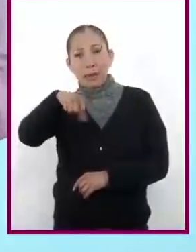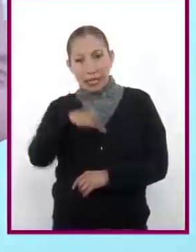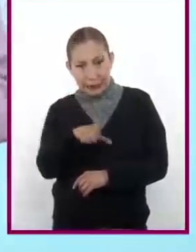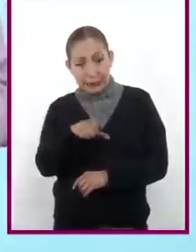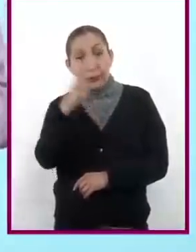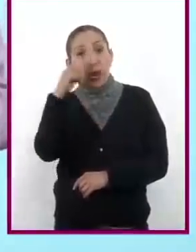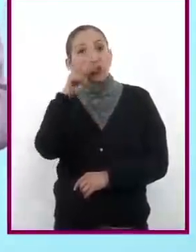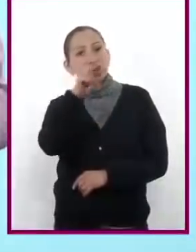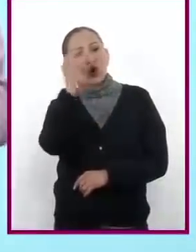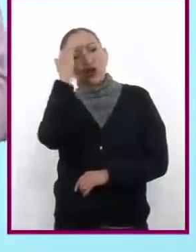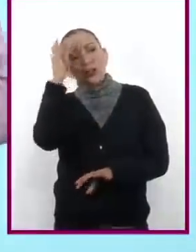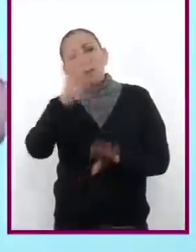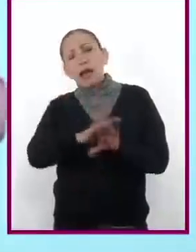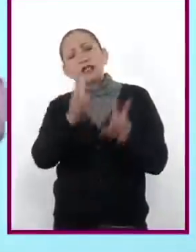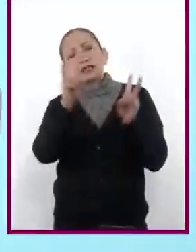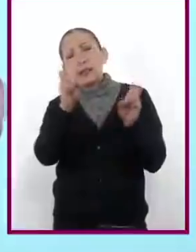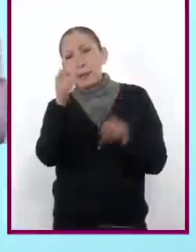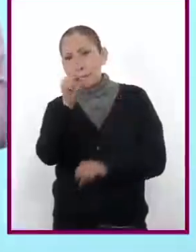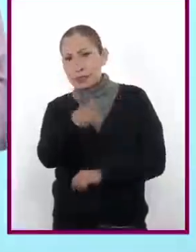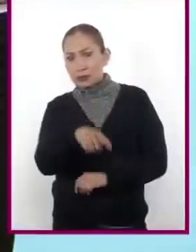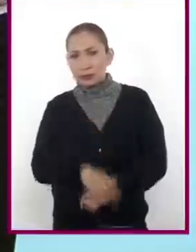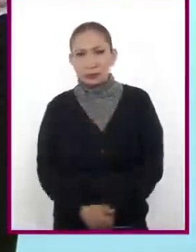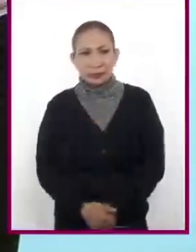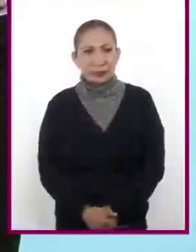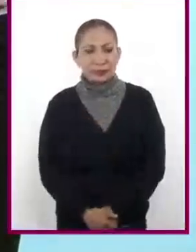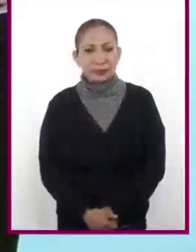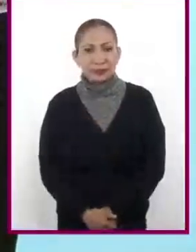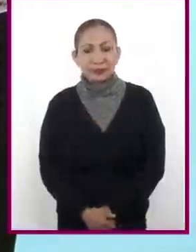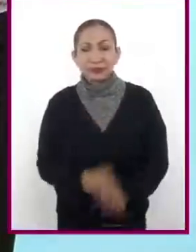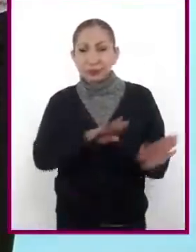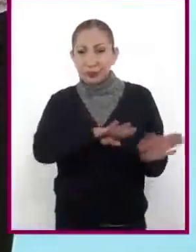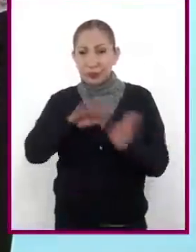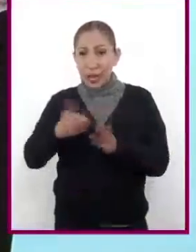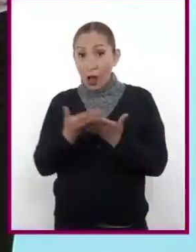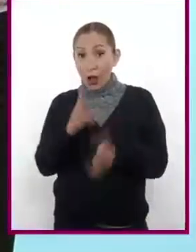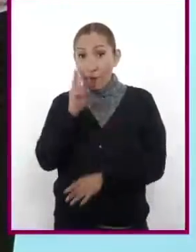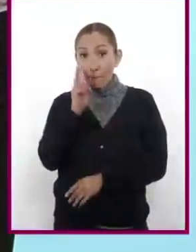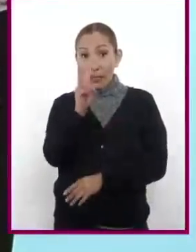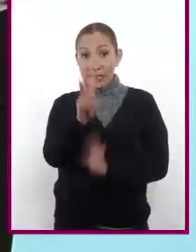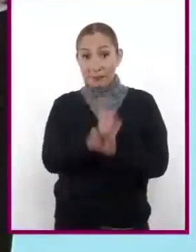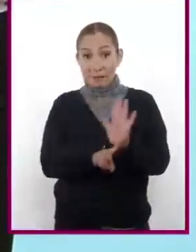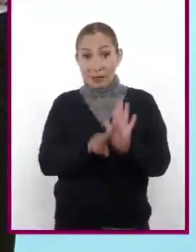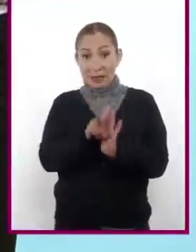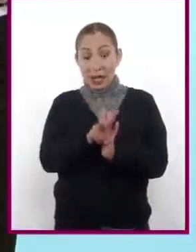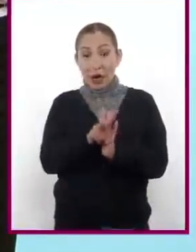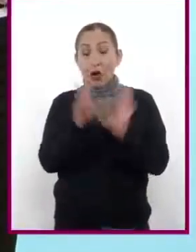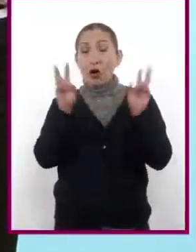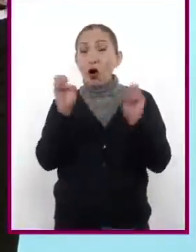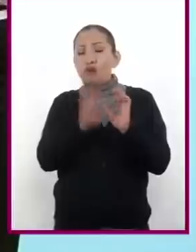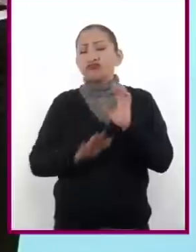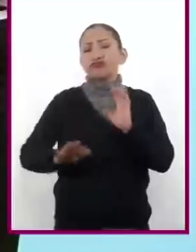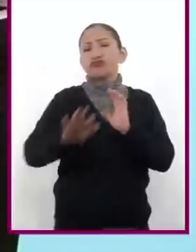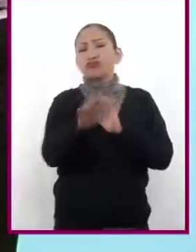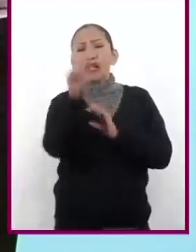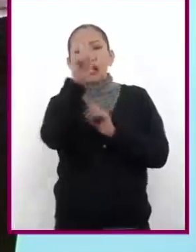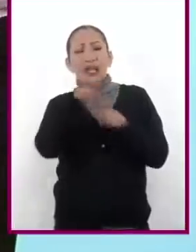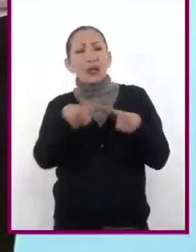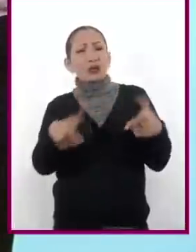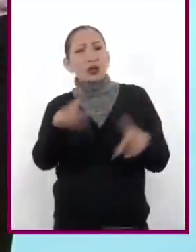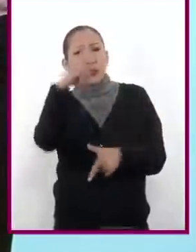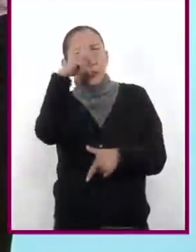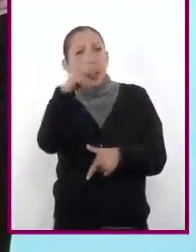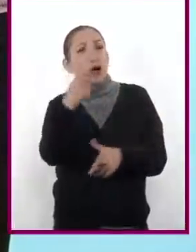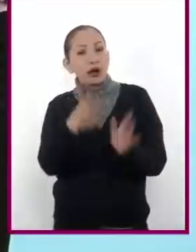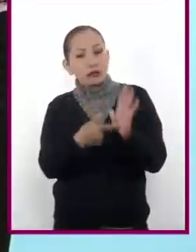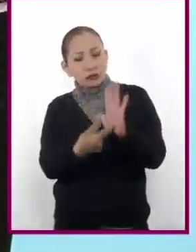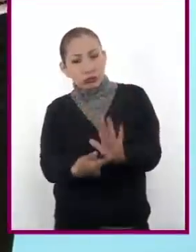www.cdi.gov.mx para conocer más sobre el tema. Ahora vamos a observar el video El Universo Lingüístico de México, que